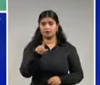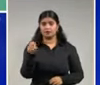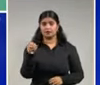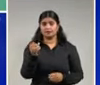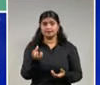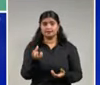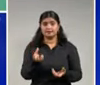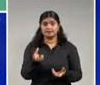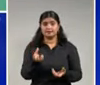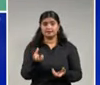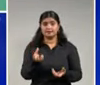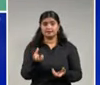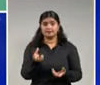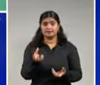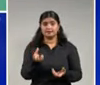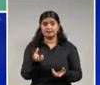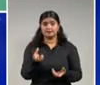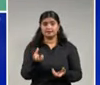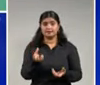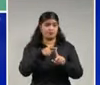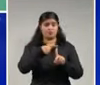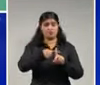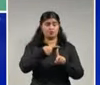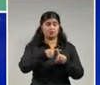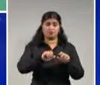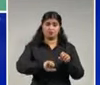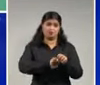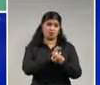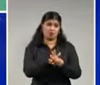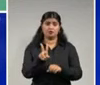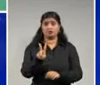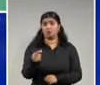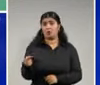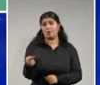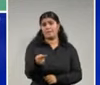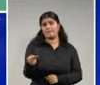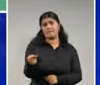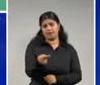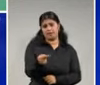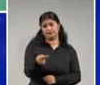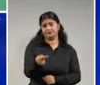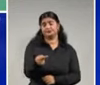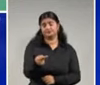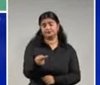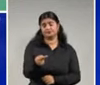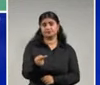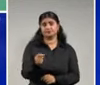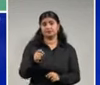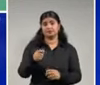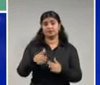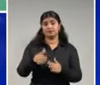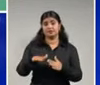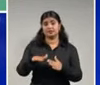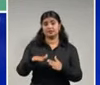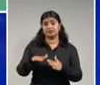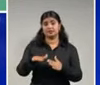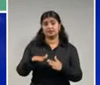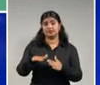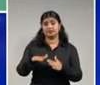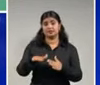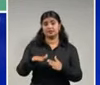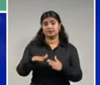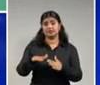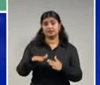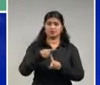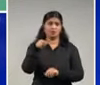el virus, 2 menos en relación con el día anterior. La jornada precedente había reportado 2, pero a partir de la